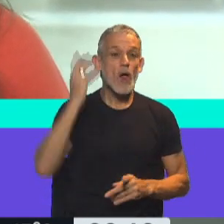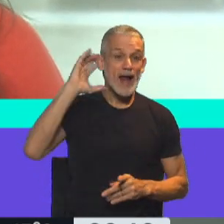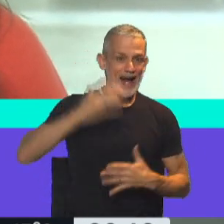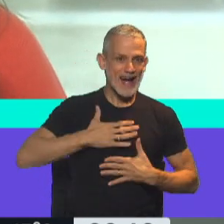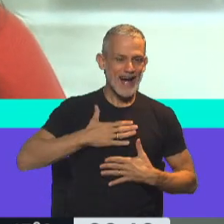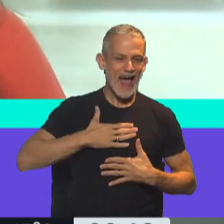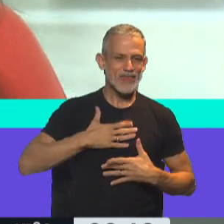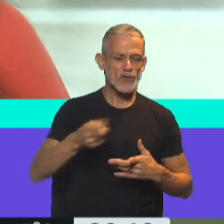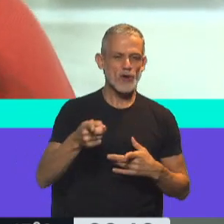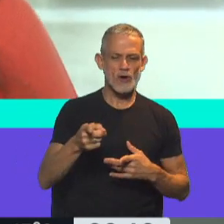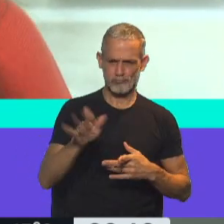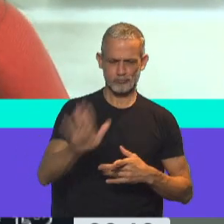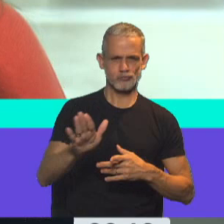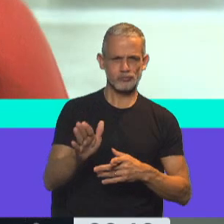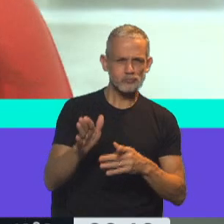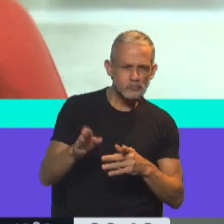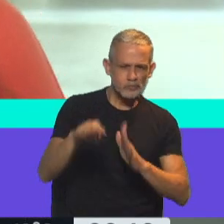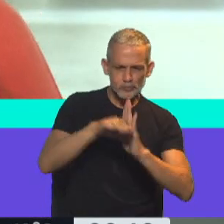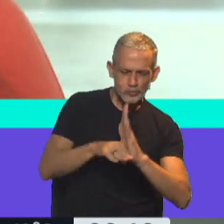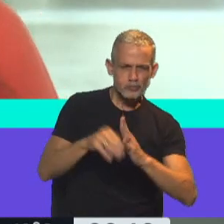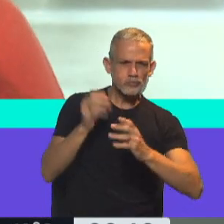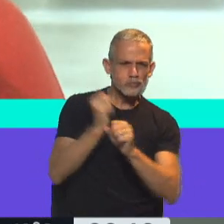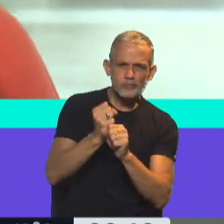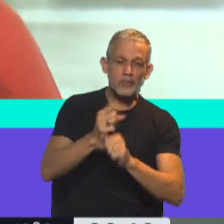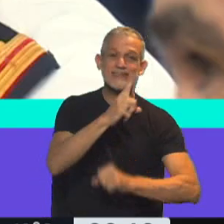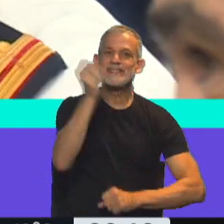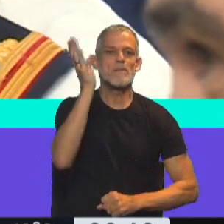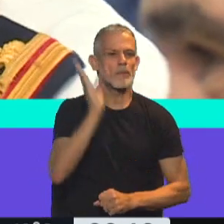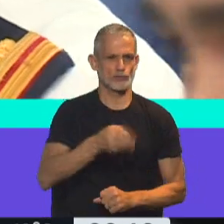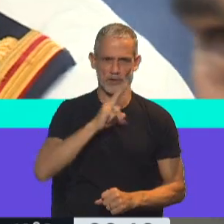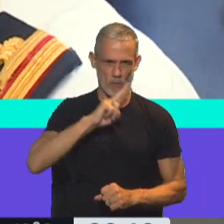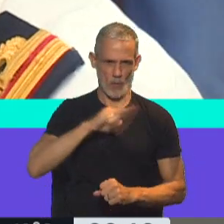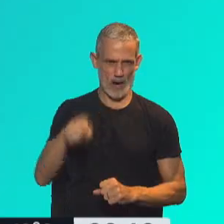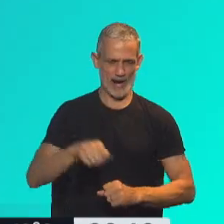radio de onda corta, va a estar producida, realizada en un 100% por mujeres.